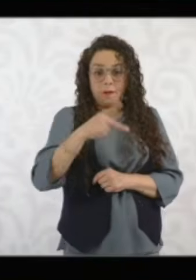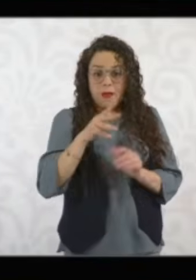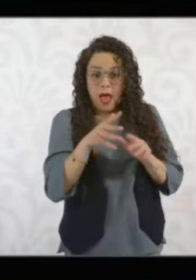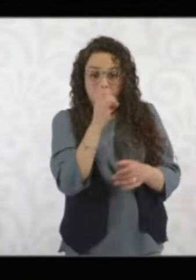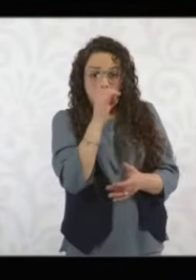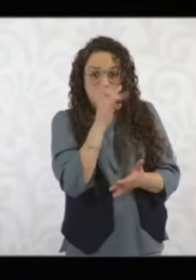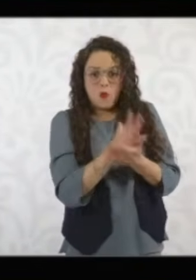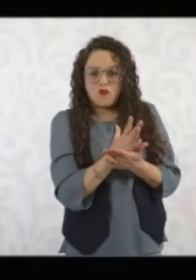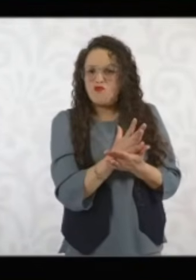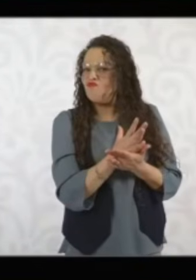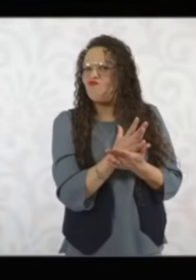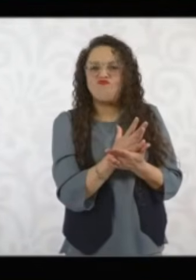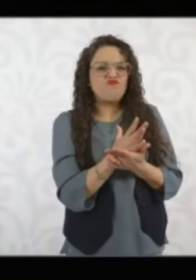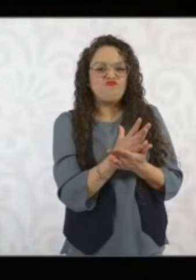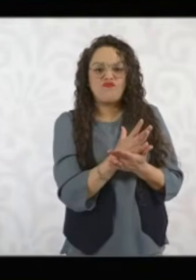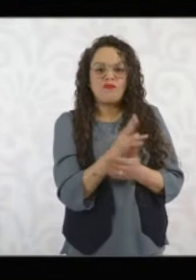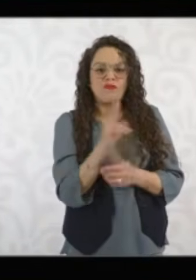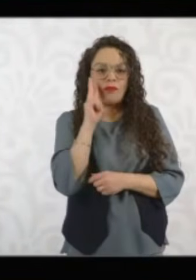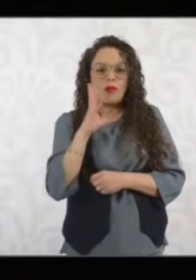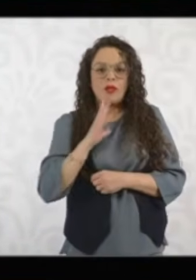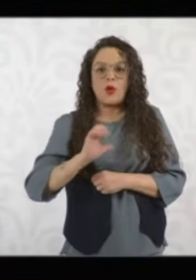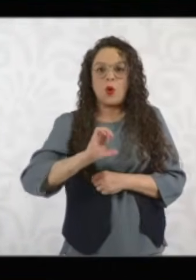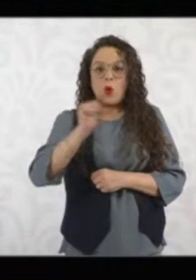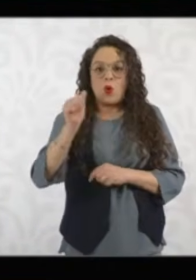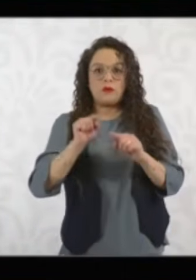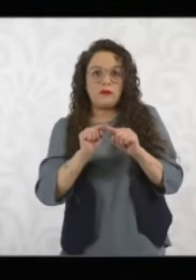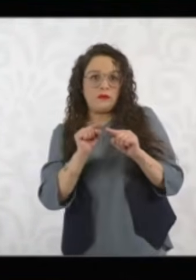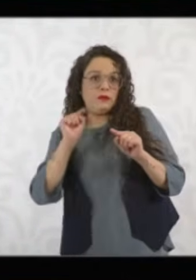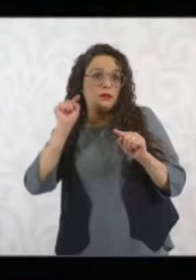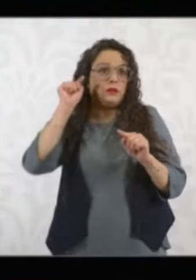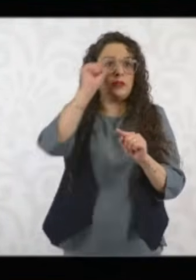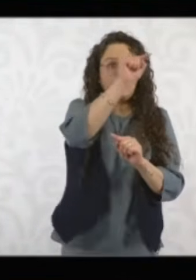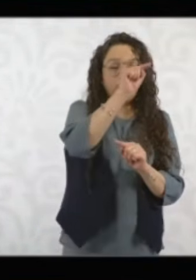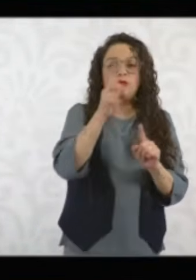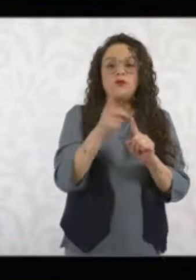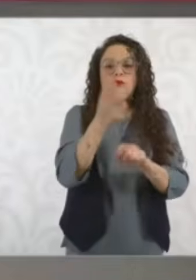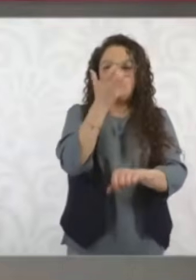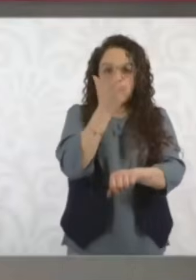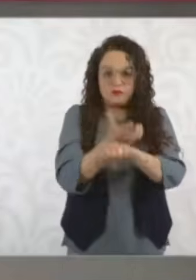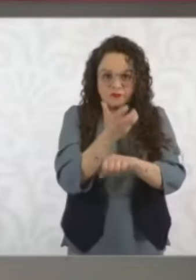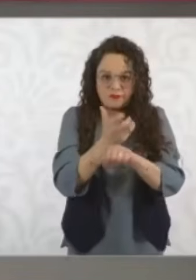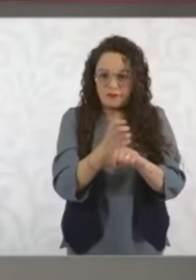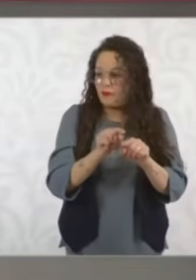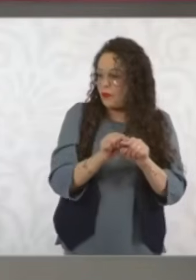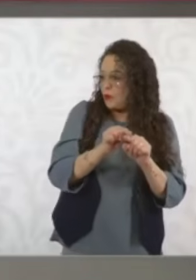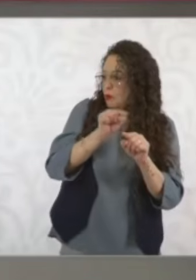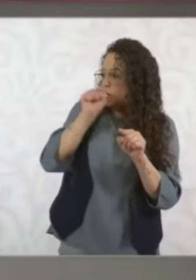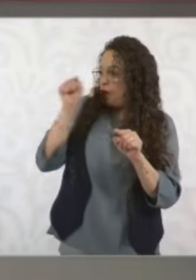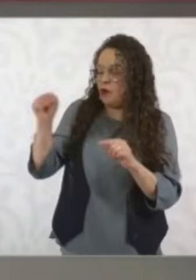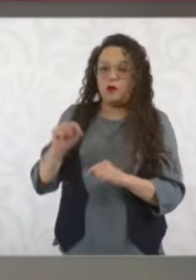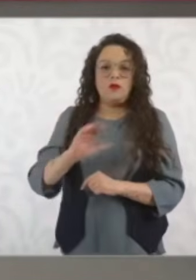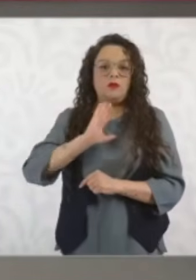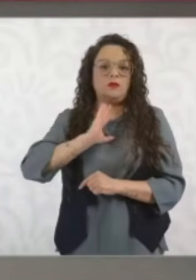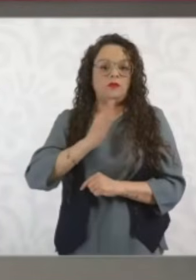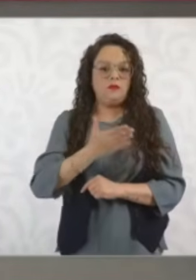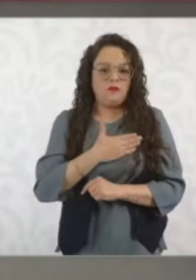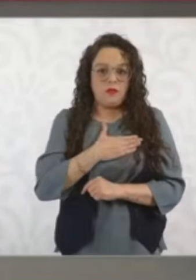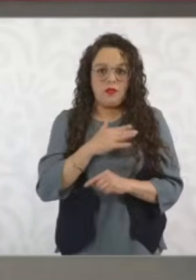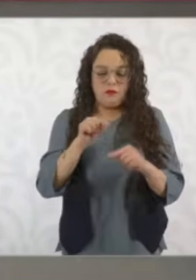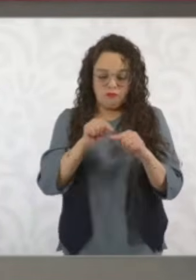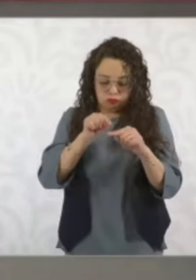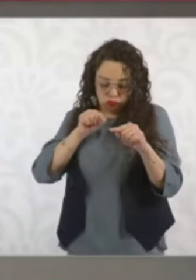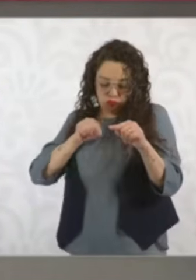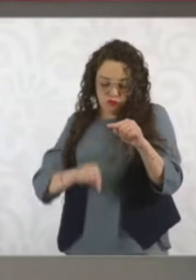También podemos ver nodos de amplificación en Estados Unidos, en España, en